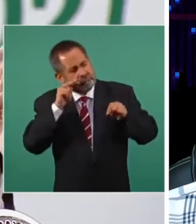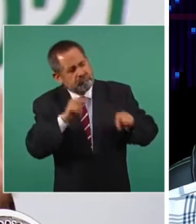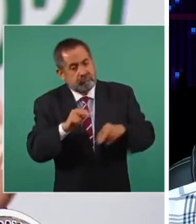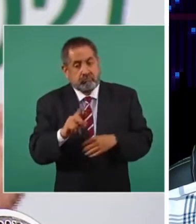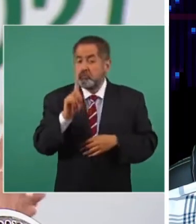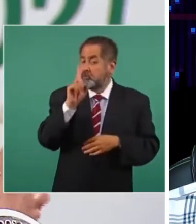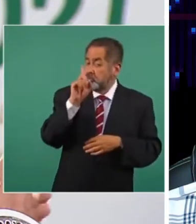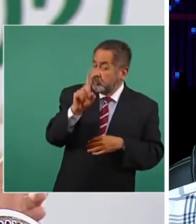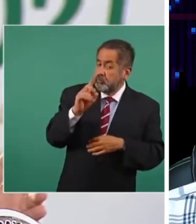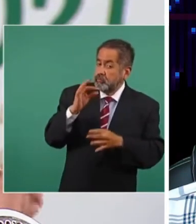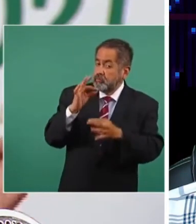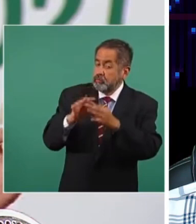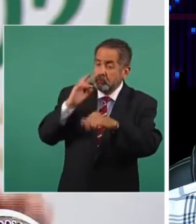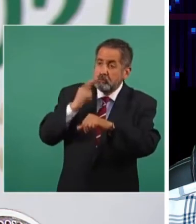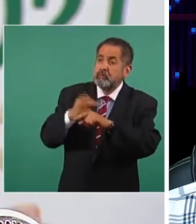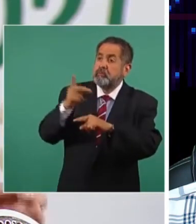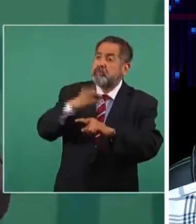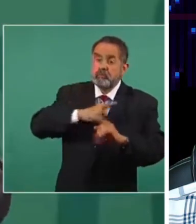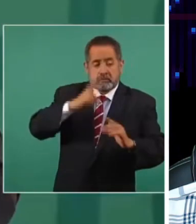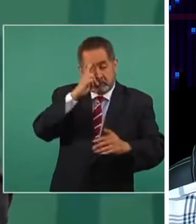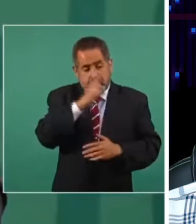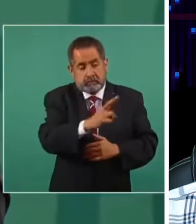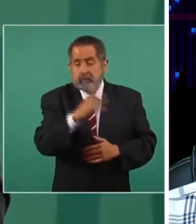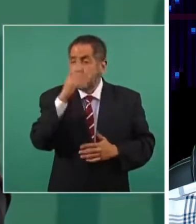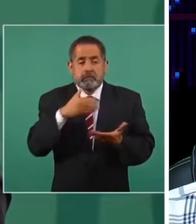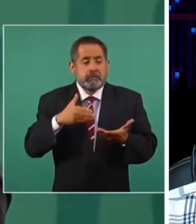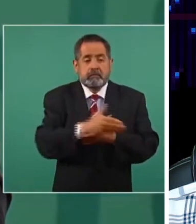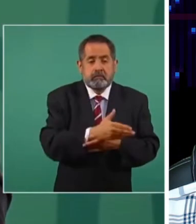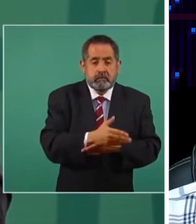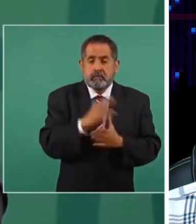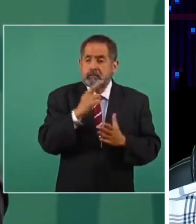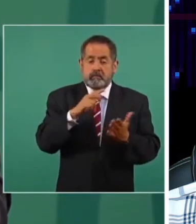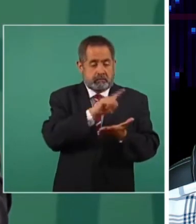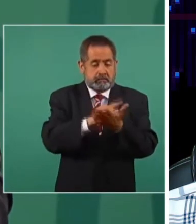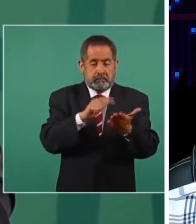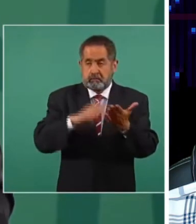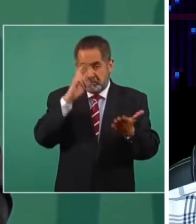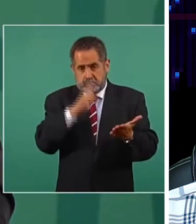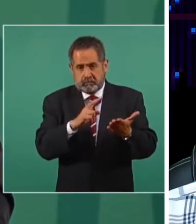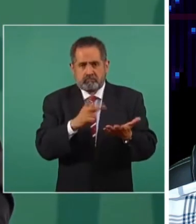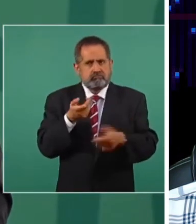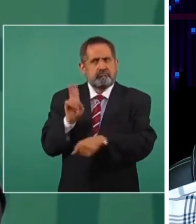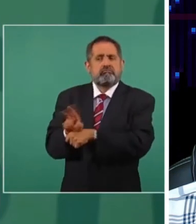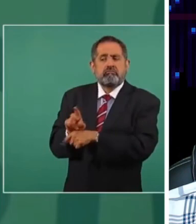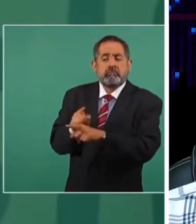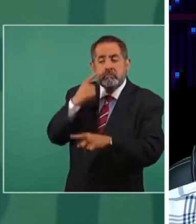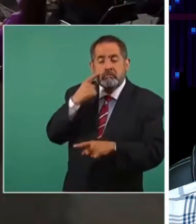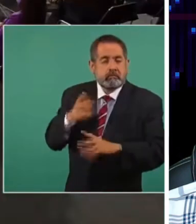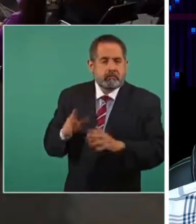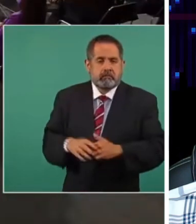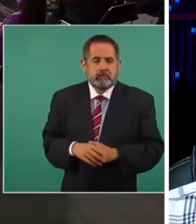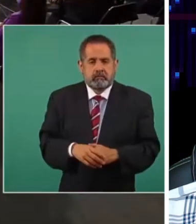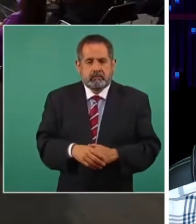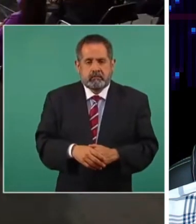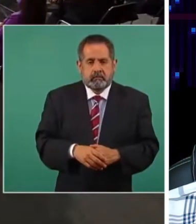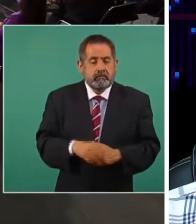única obligación que tienen ellos es respetar la legislación mexicana. Y así estaremos vigilando que sea. ¿No ha